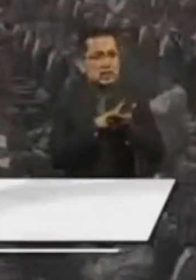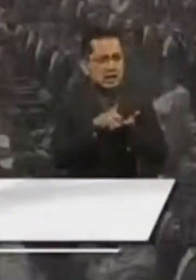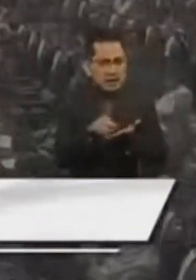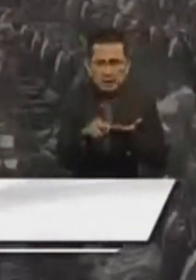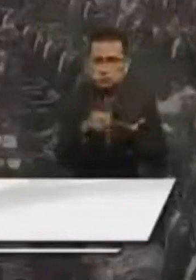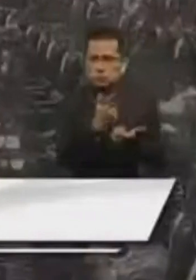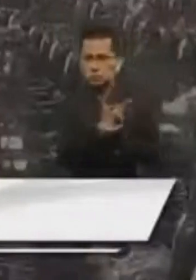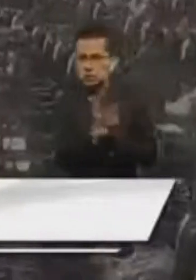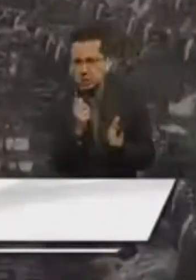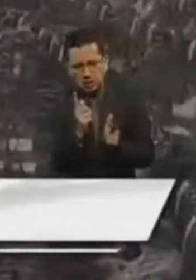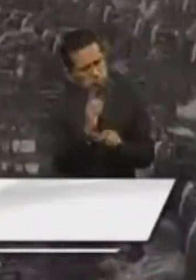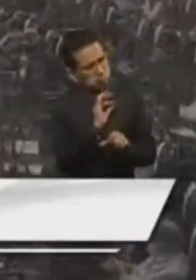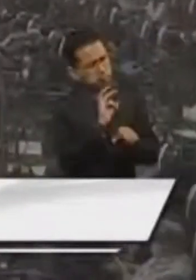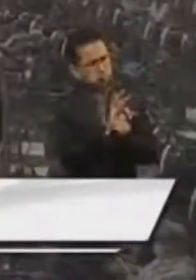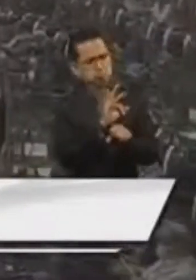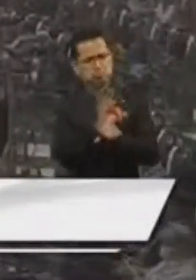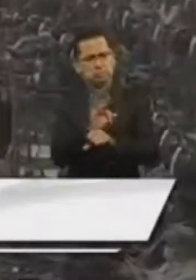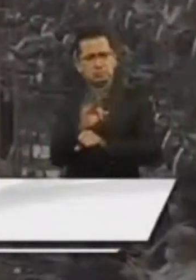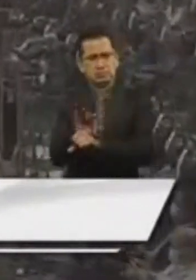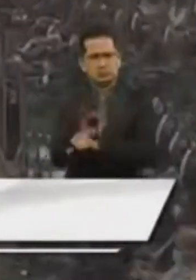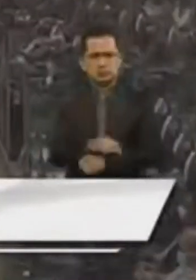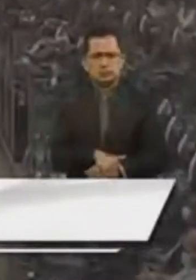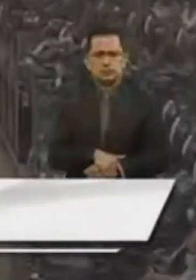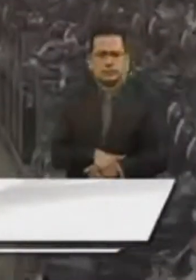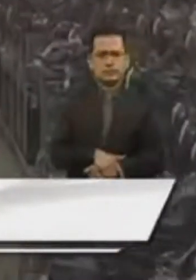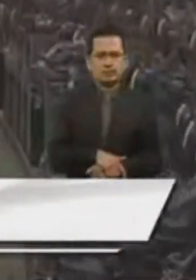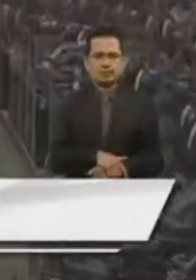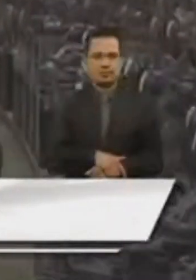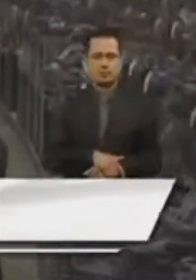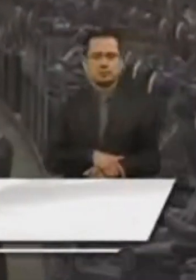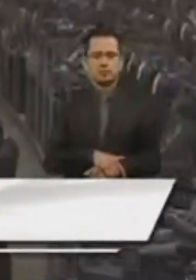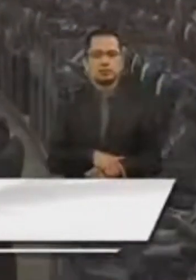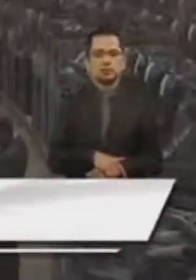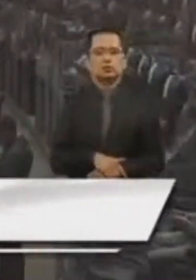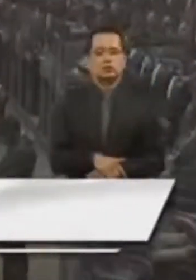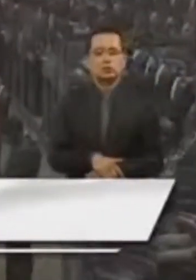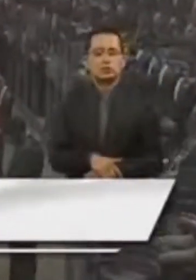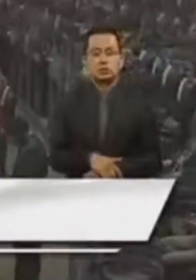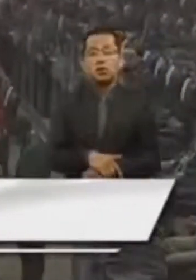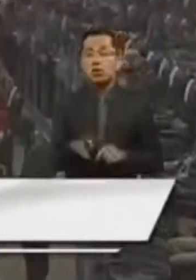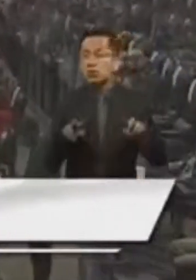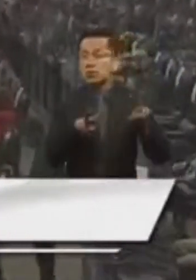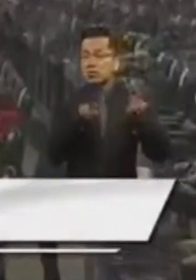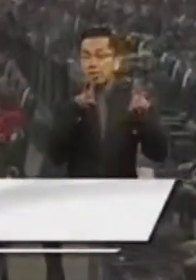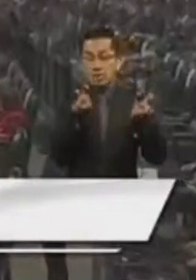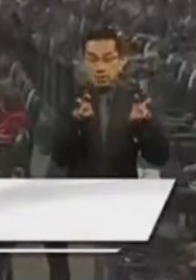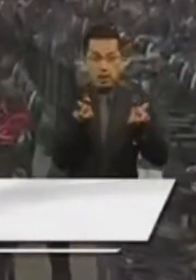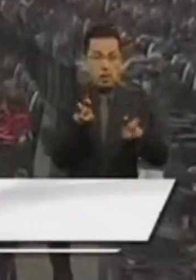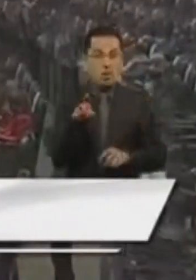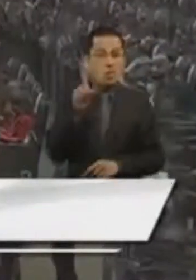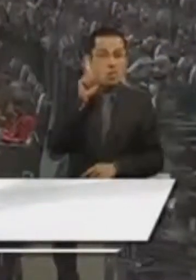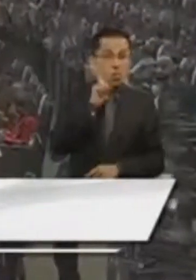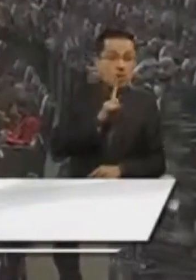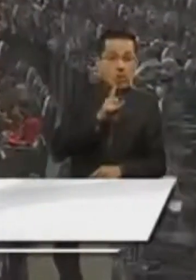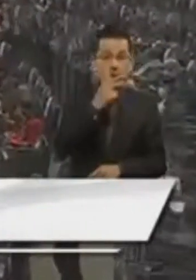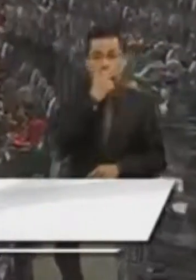avance sin precedente en materia de igualdad y equidad de género.